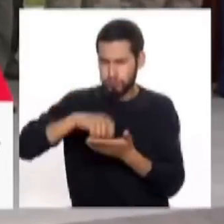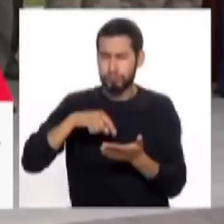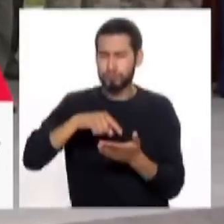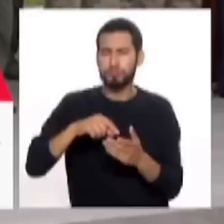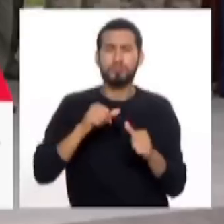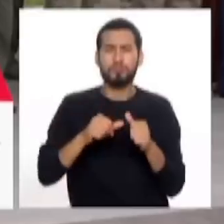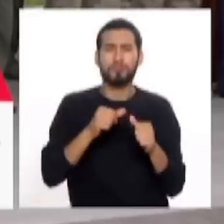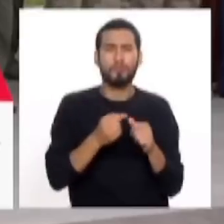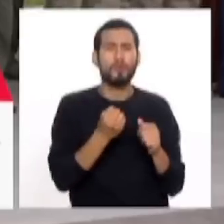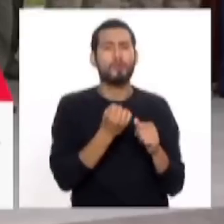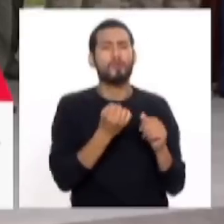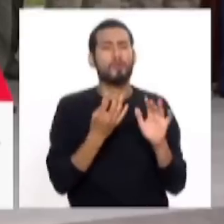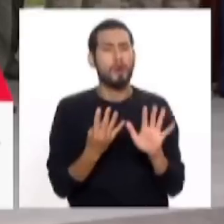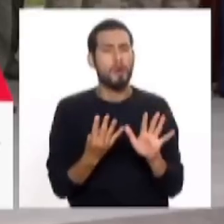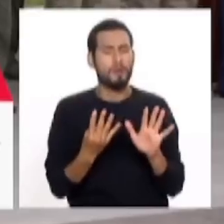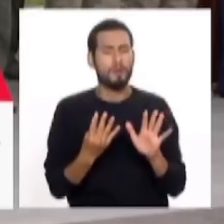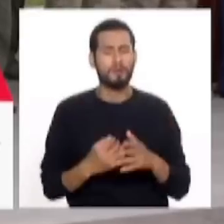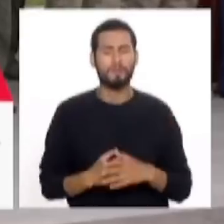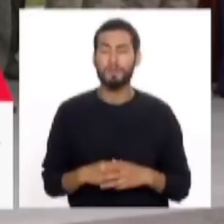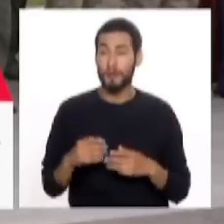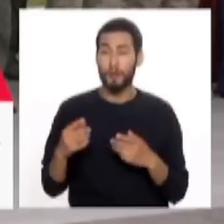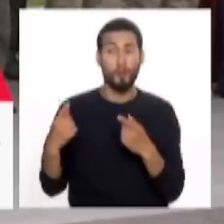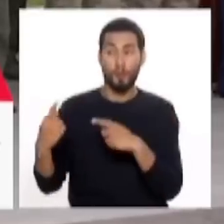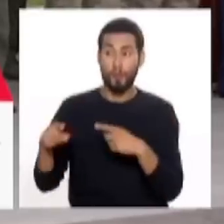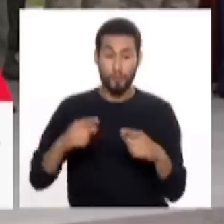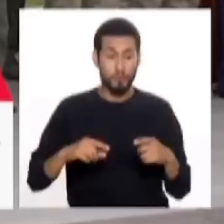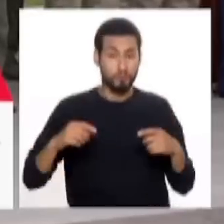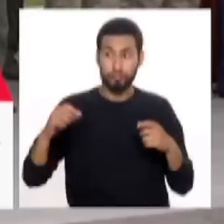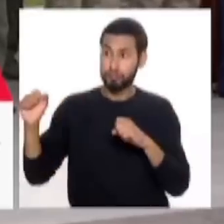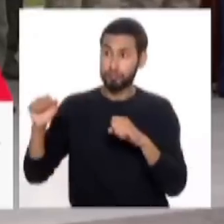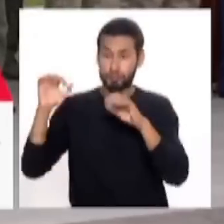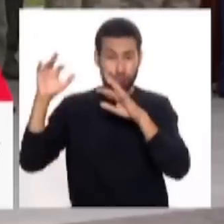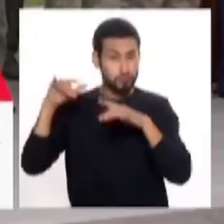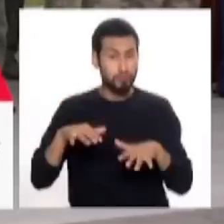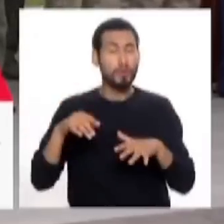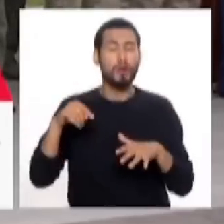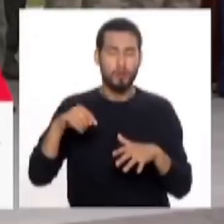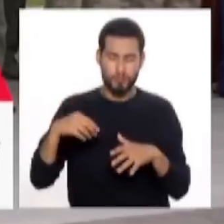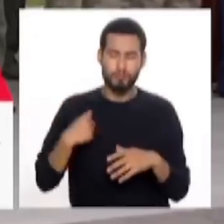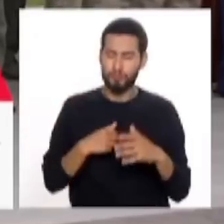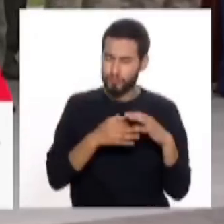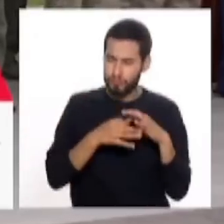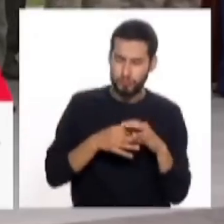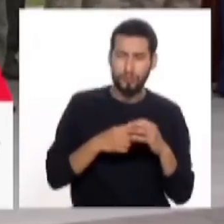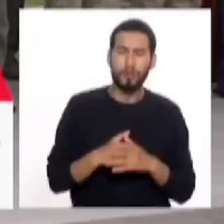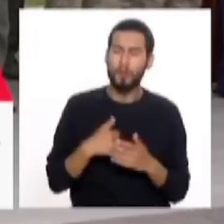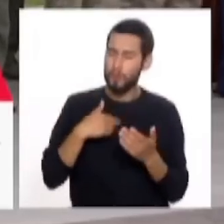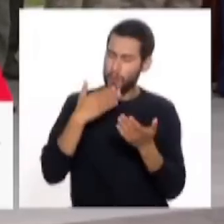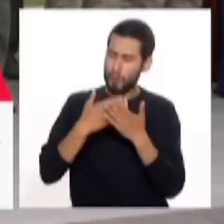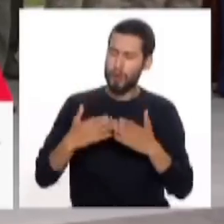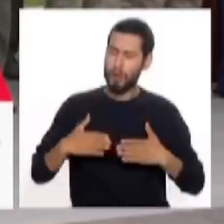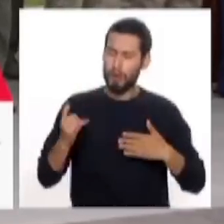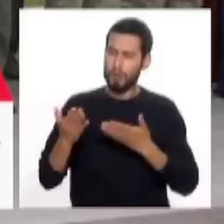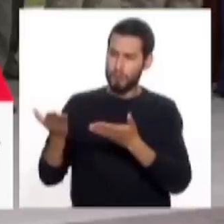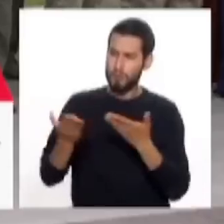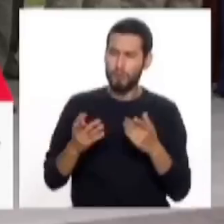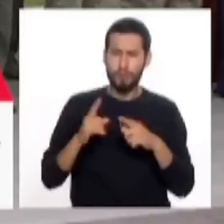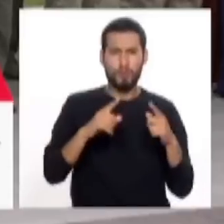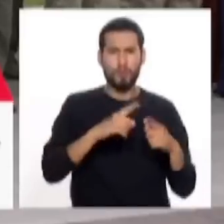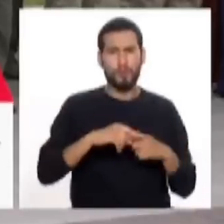naturales. Asimismo, es un placer dar la más cordial bienvenida a las delegaciones de las Fuerzas